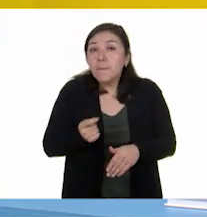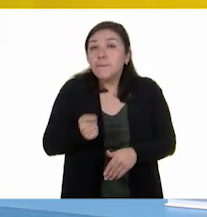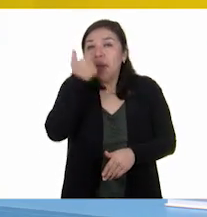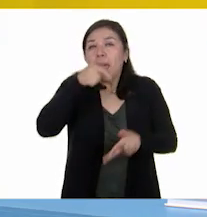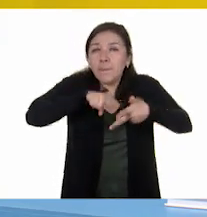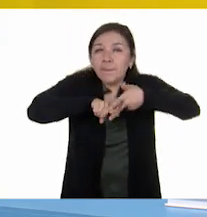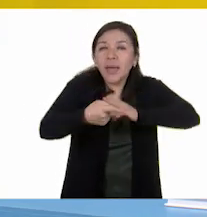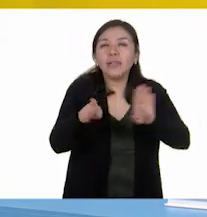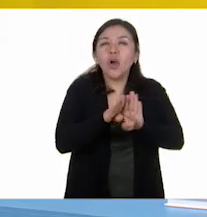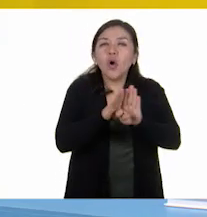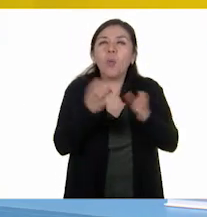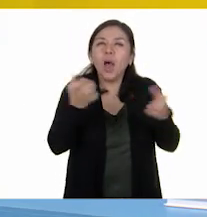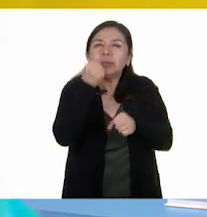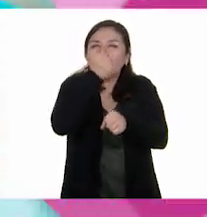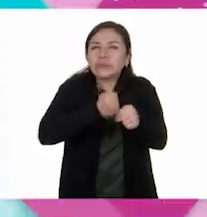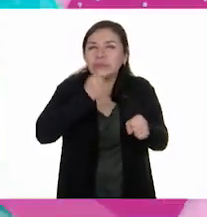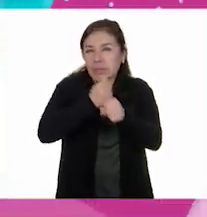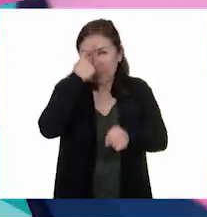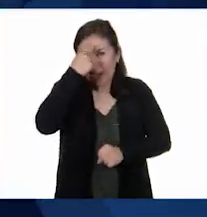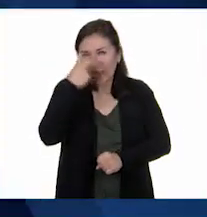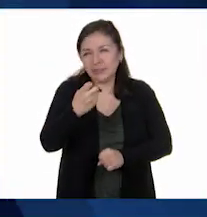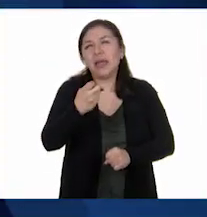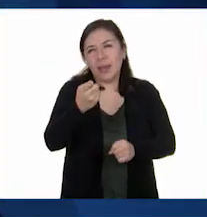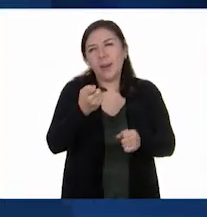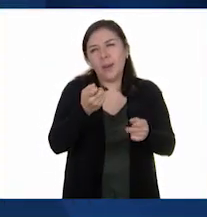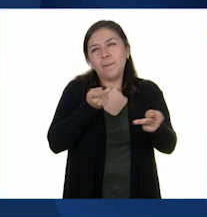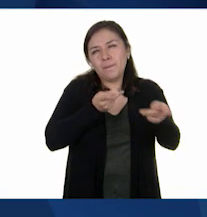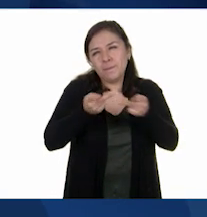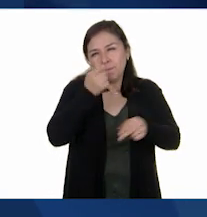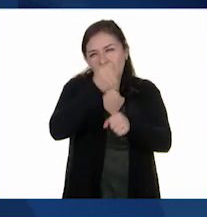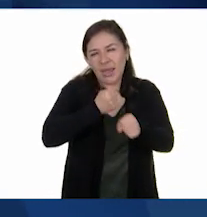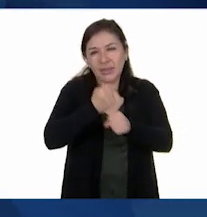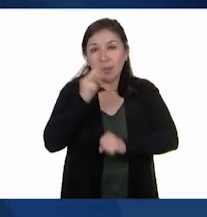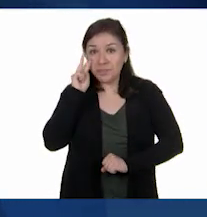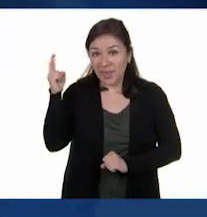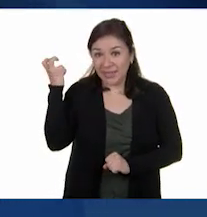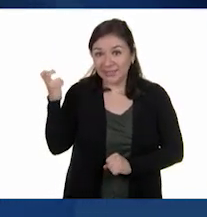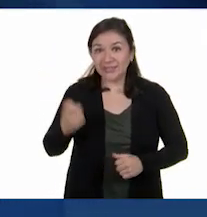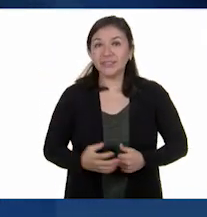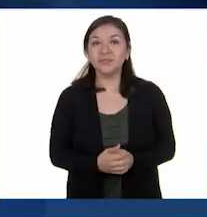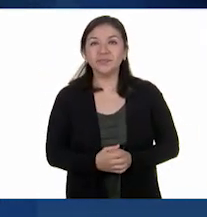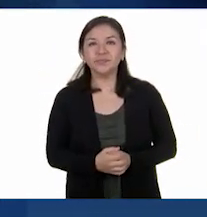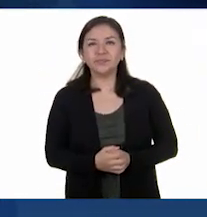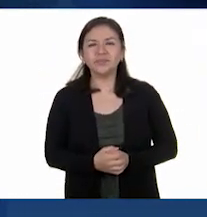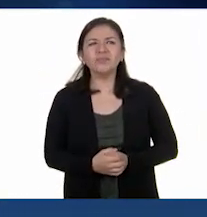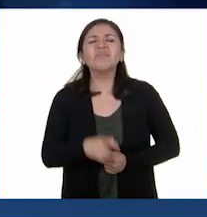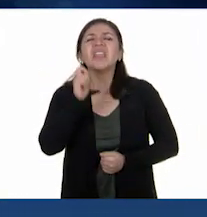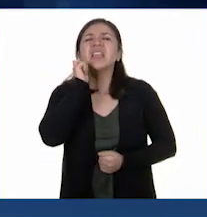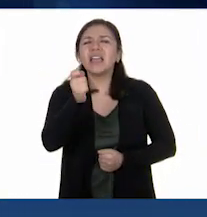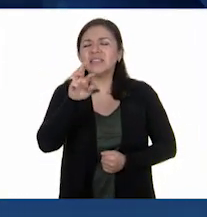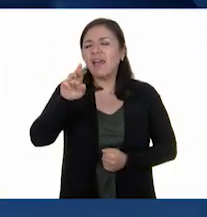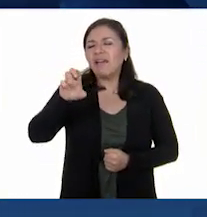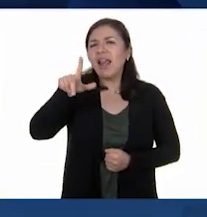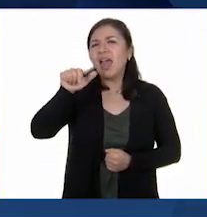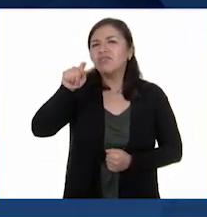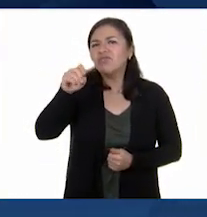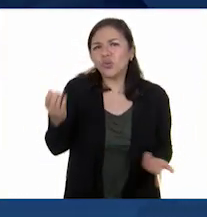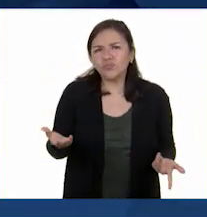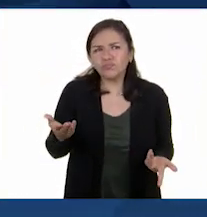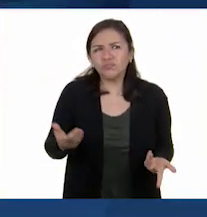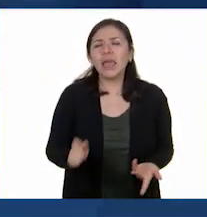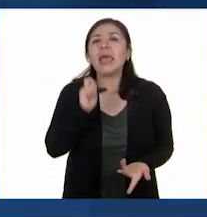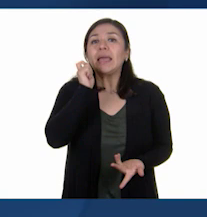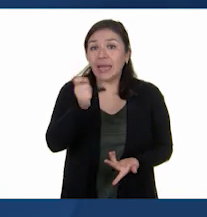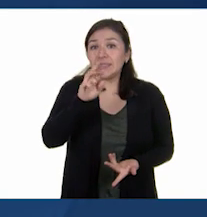el trabajo con esta práctica social del lenguaje. Puedes verlas en pantalla. ¿Qué es un relato? ¿Qué es un